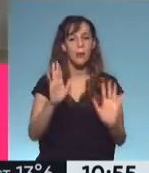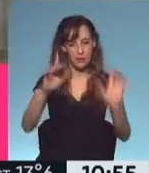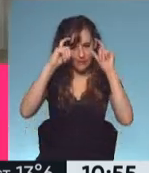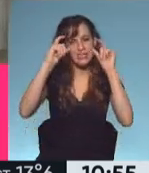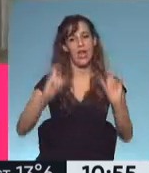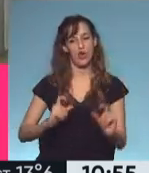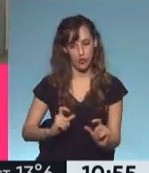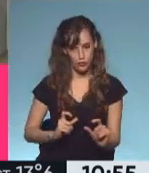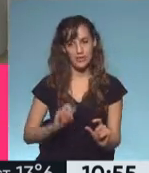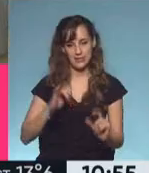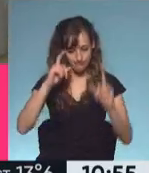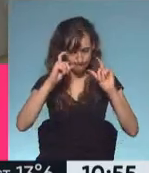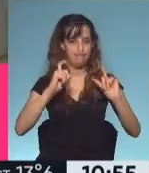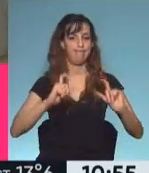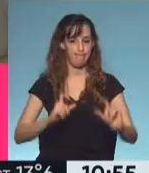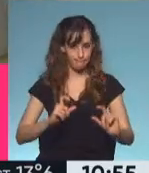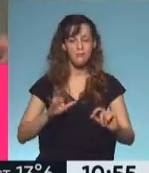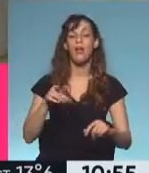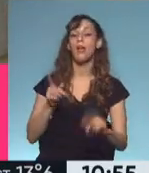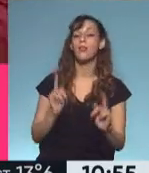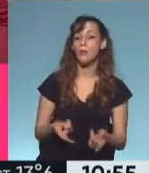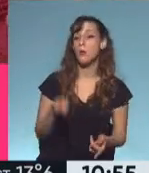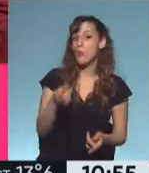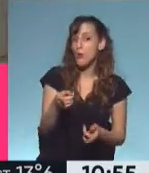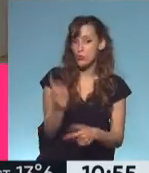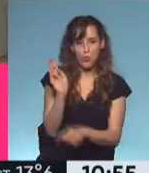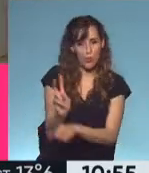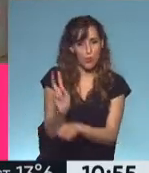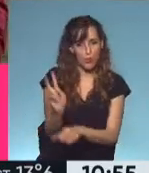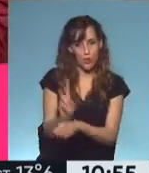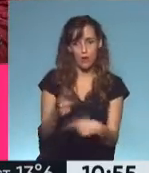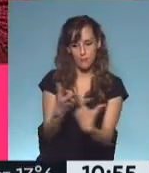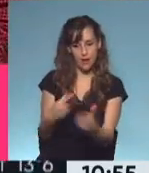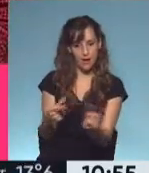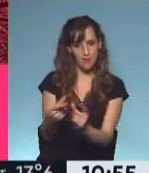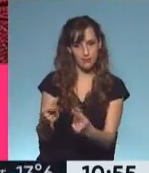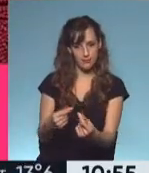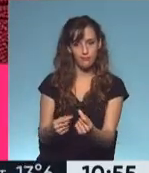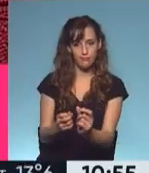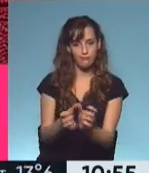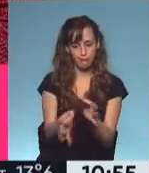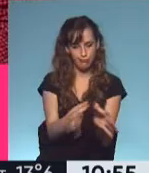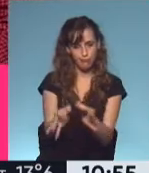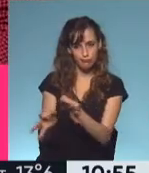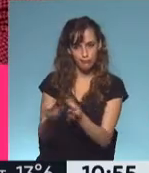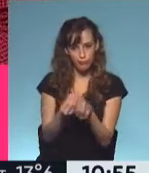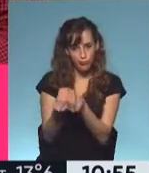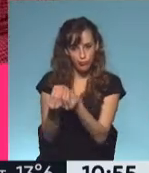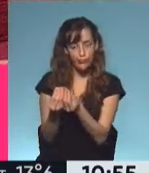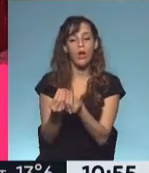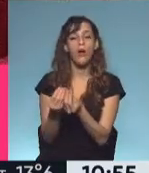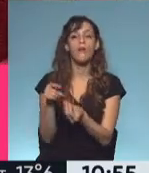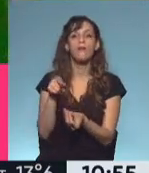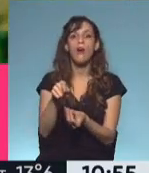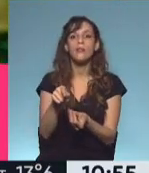¿eh? Además de criar, porque es criar suculentas, tenés mucha